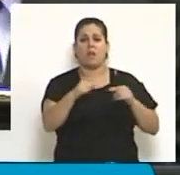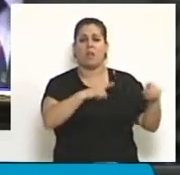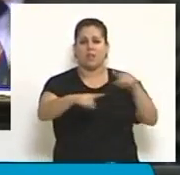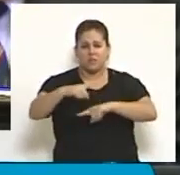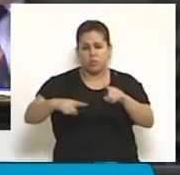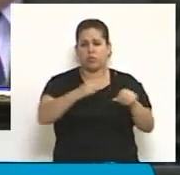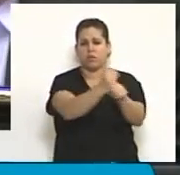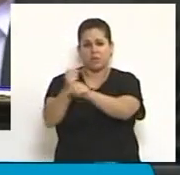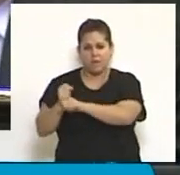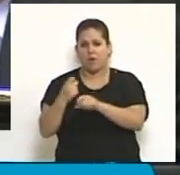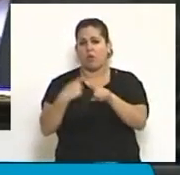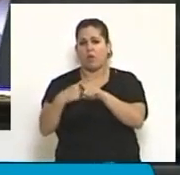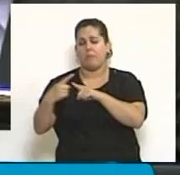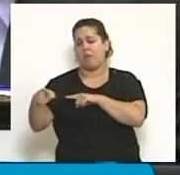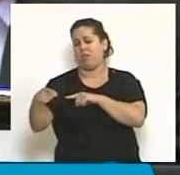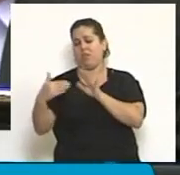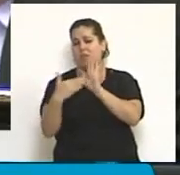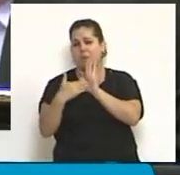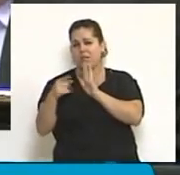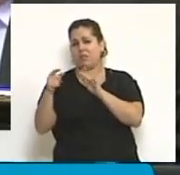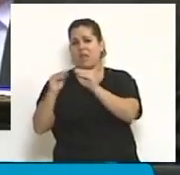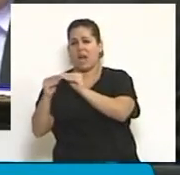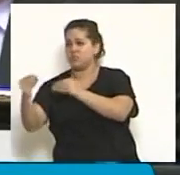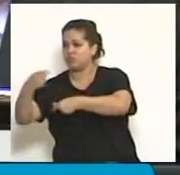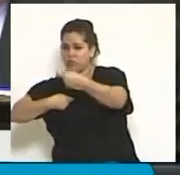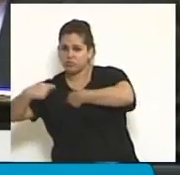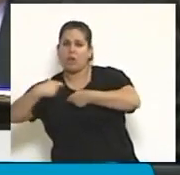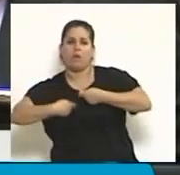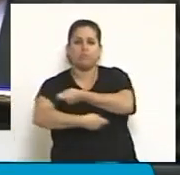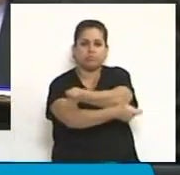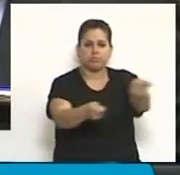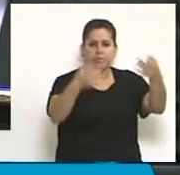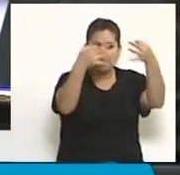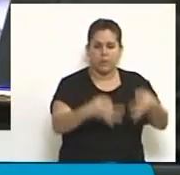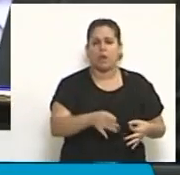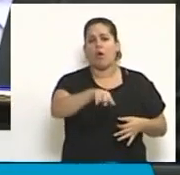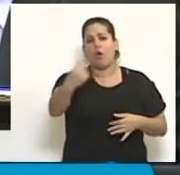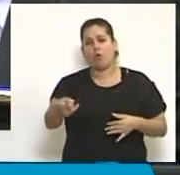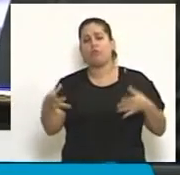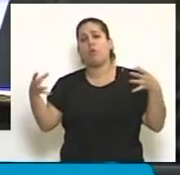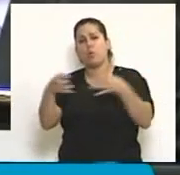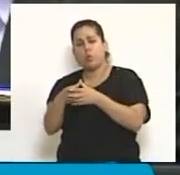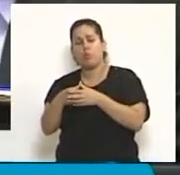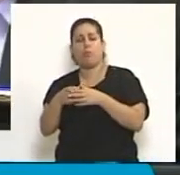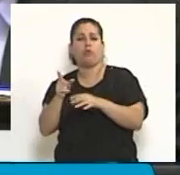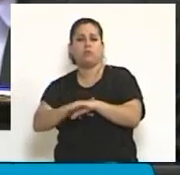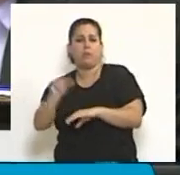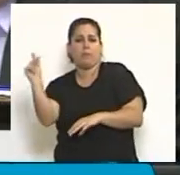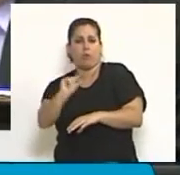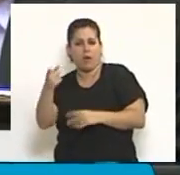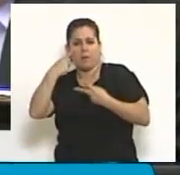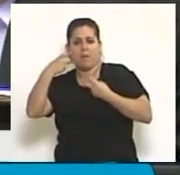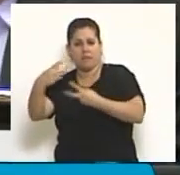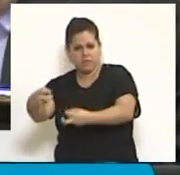trabajo por el flujo de ingreso y egreso de casos. B. Conformar equipos temporales para la realización de investigaciones genéricas